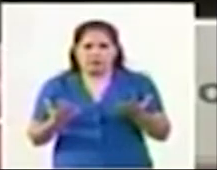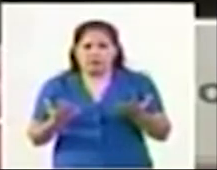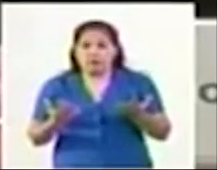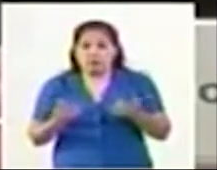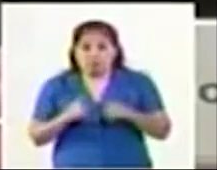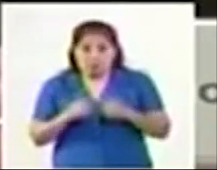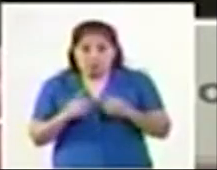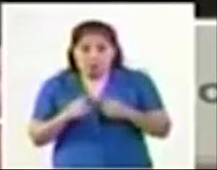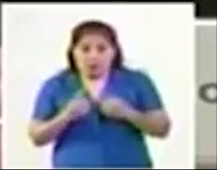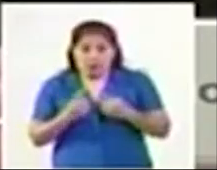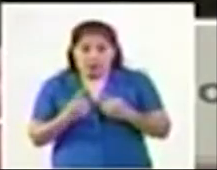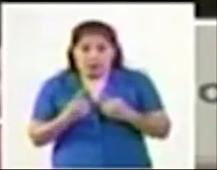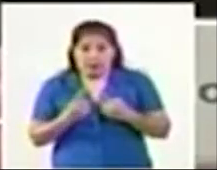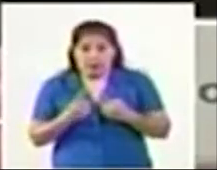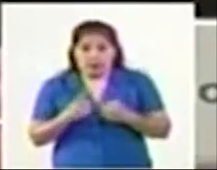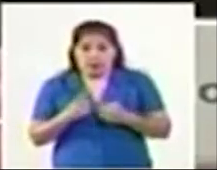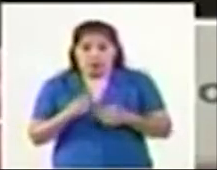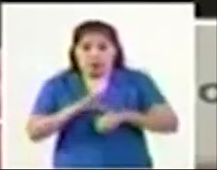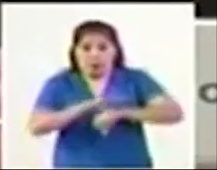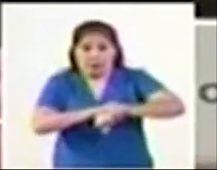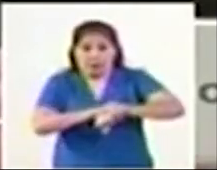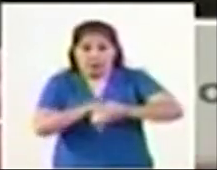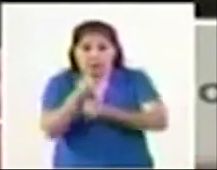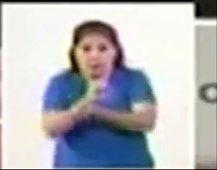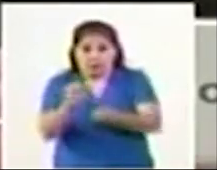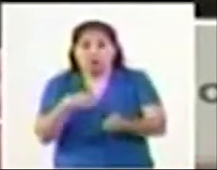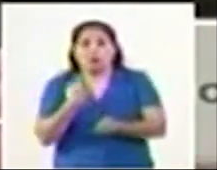Porque tenemos presos a los terroristas,